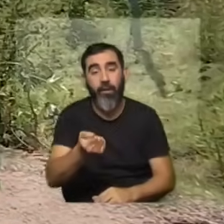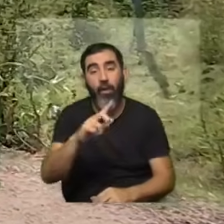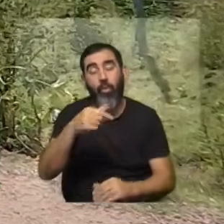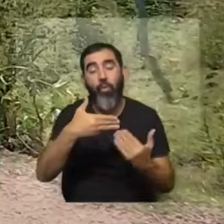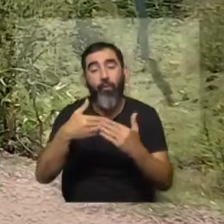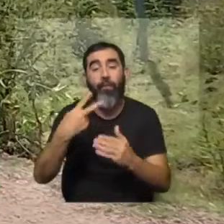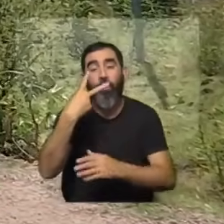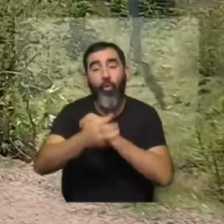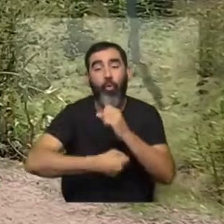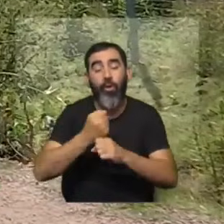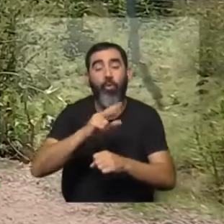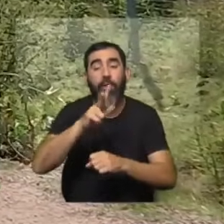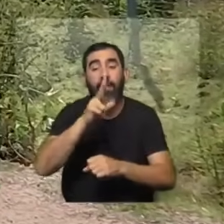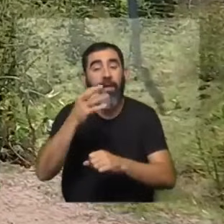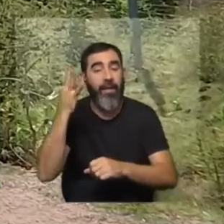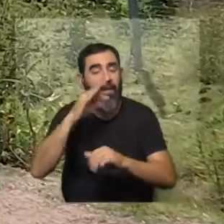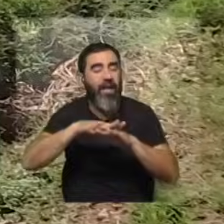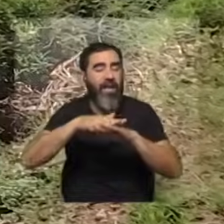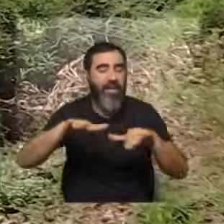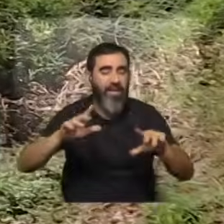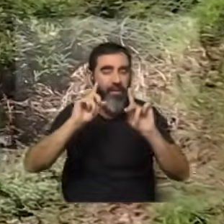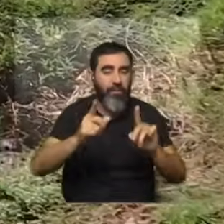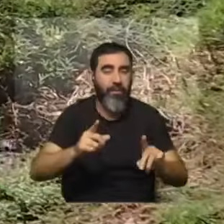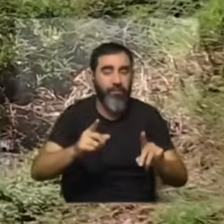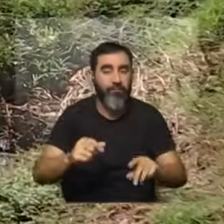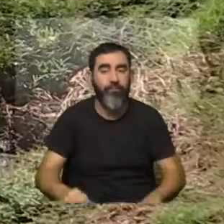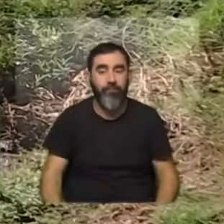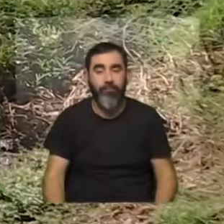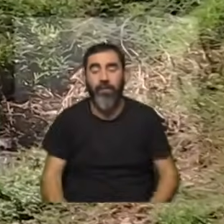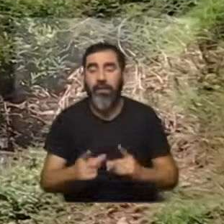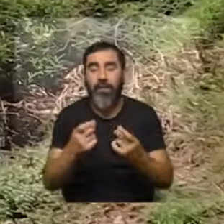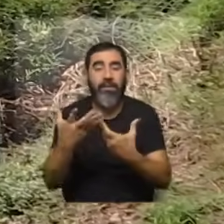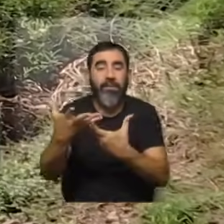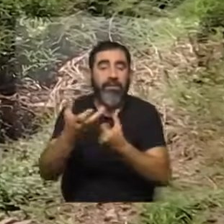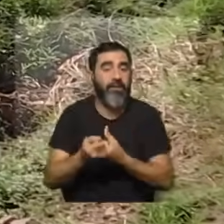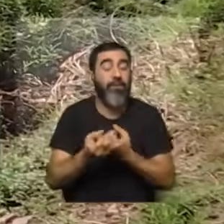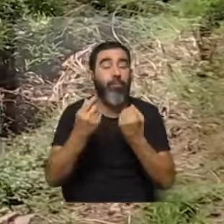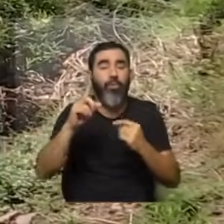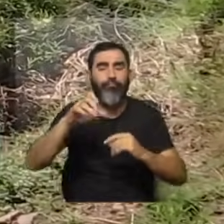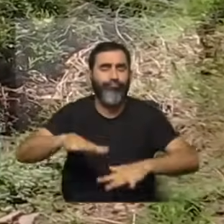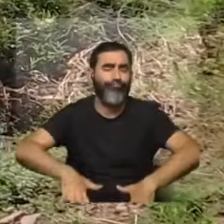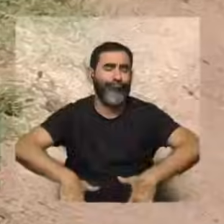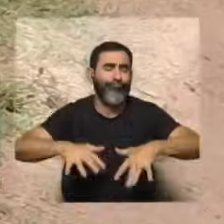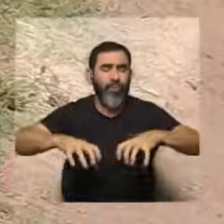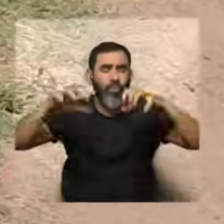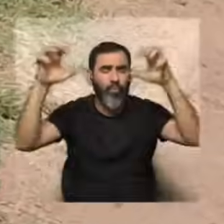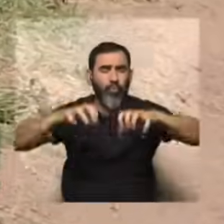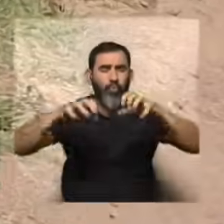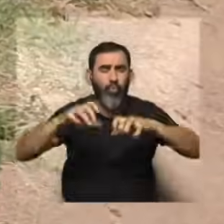bebé de 2 años y 3 nenas más, chicas también. Y tal, nosotros precisamos una ayuda porque se inunda siempre cuando llueve, se